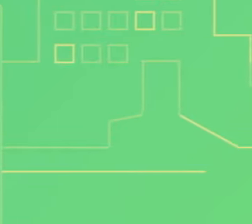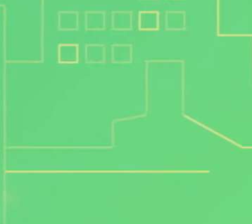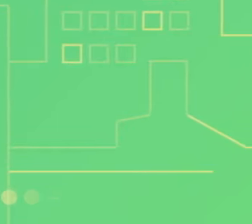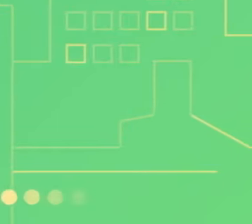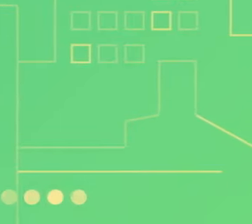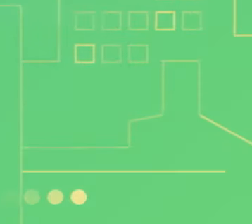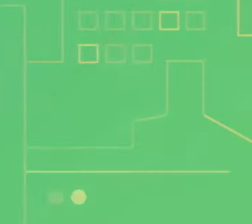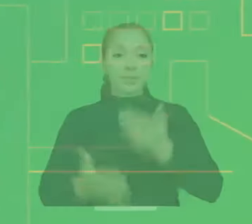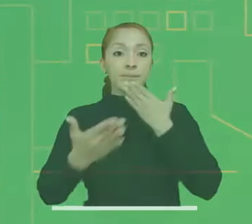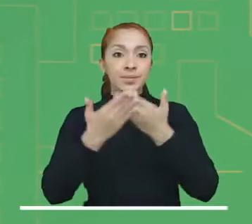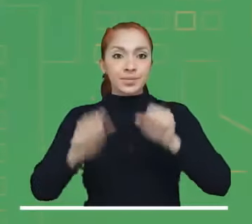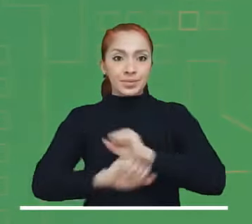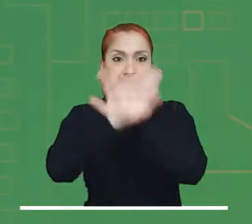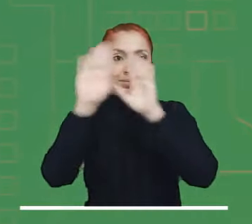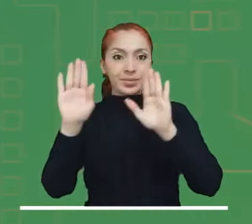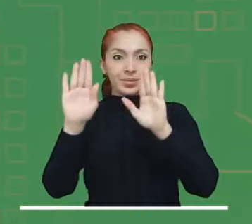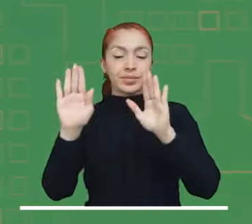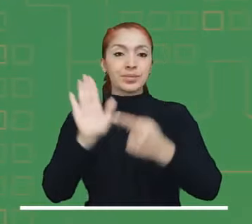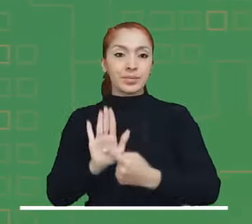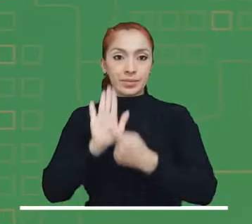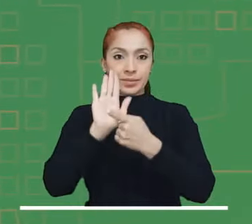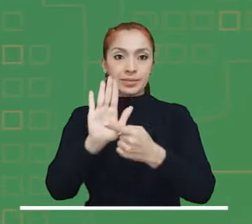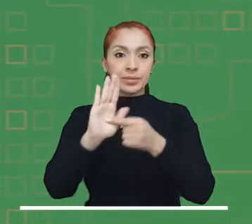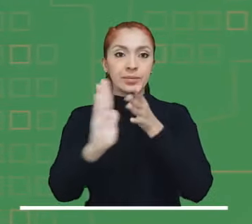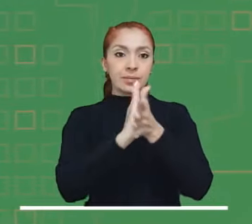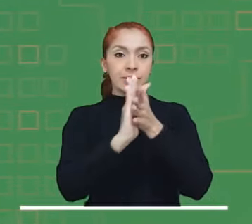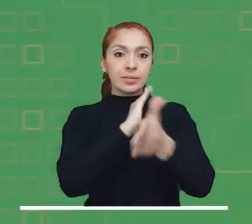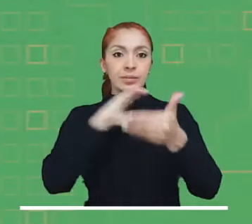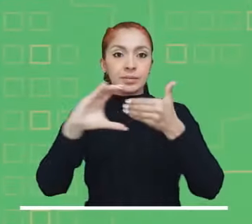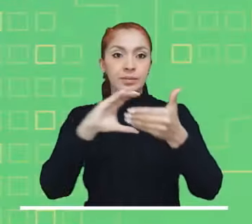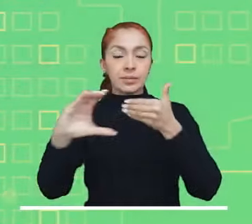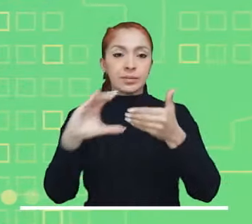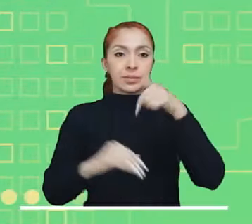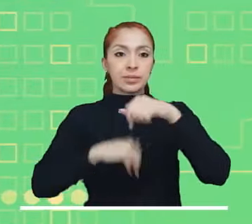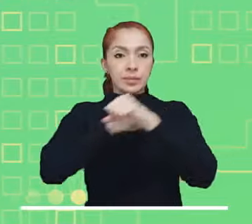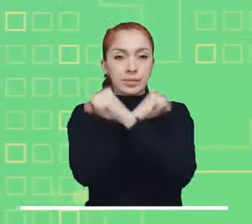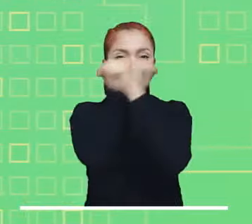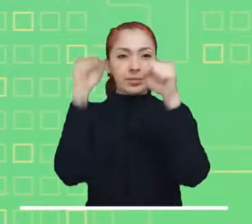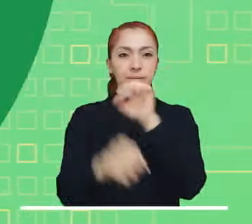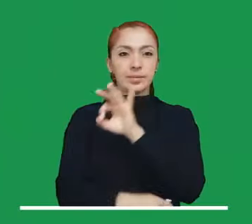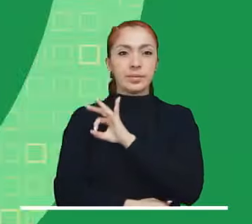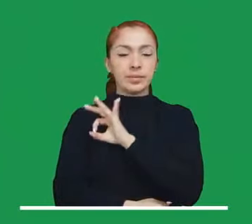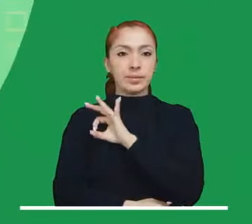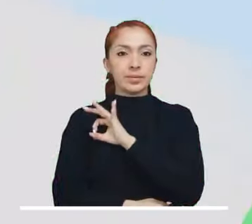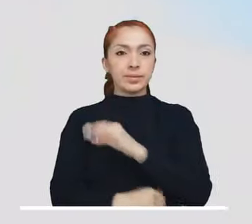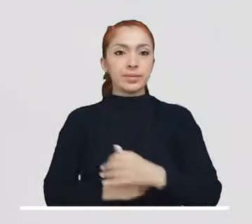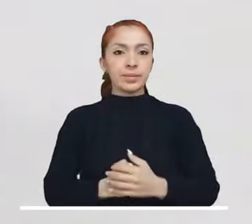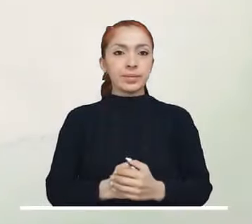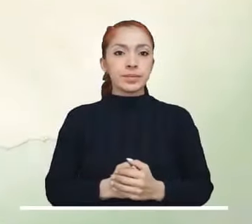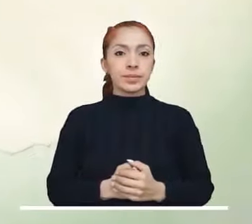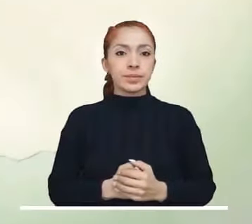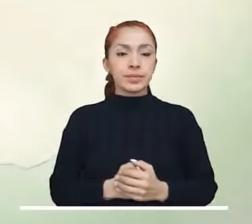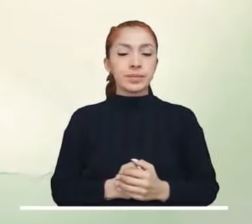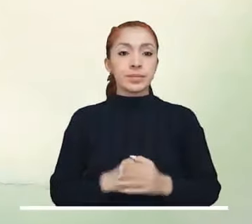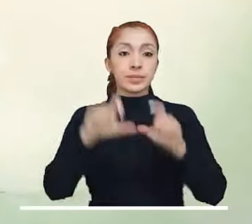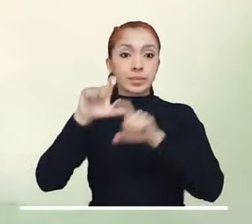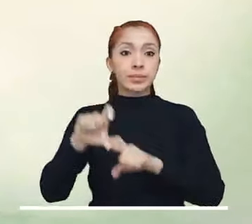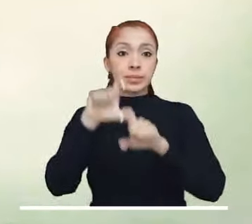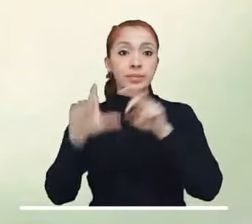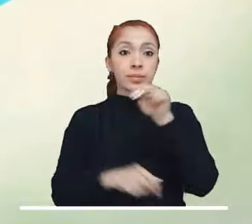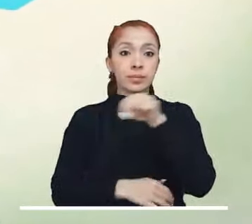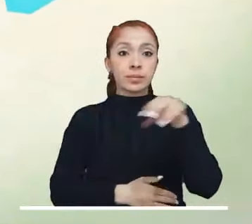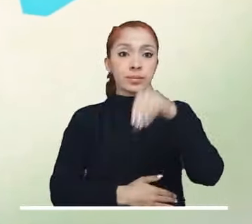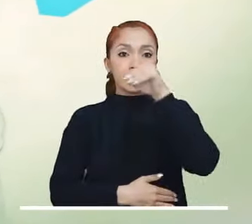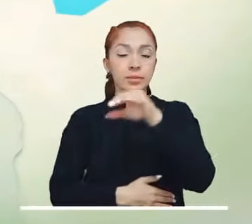Buenos días, les presentamos el pronóstico meteorológico para la mañana de hoy, sábado. En La Guajira, norte de